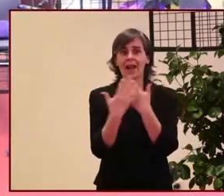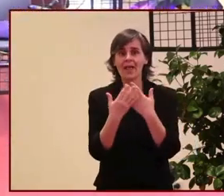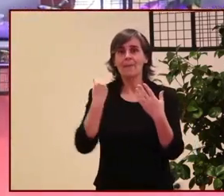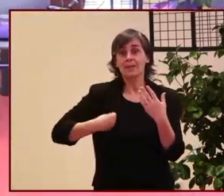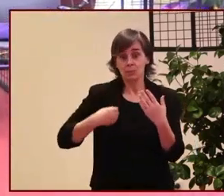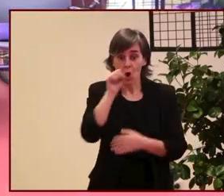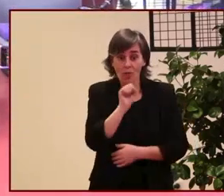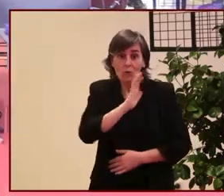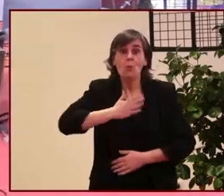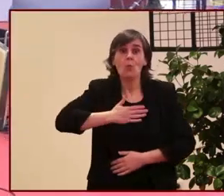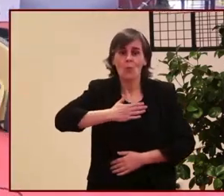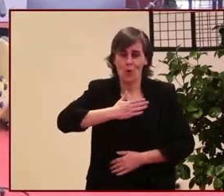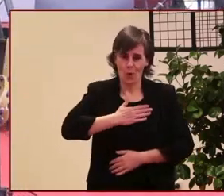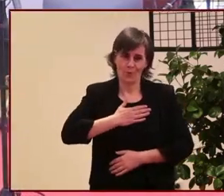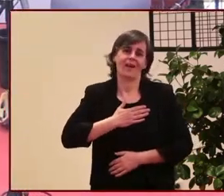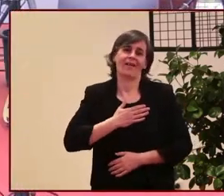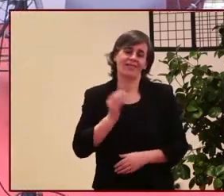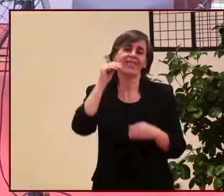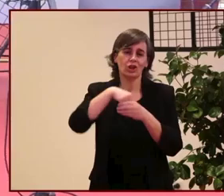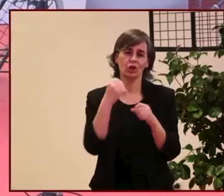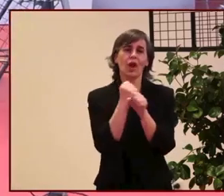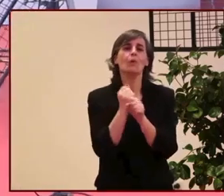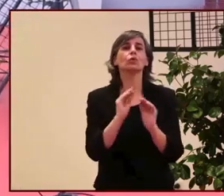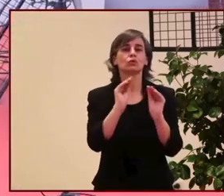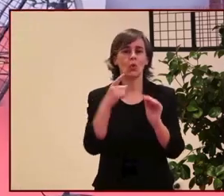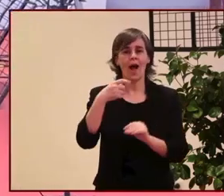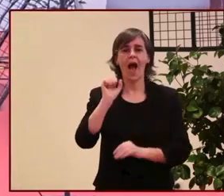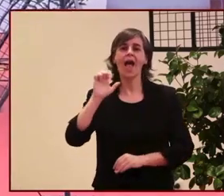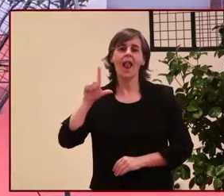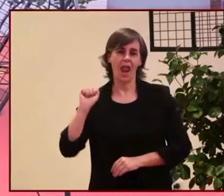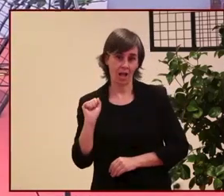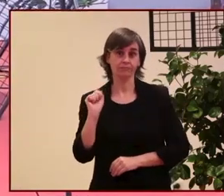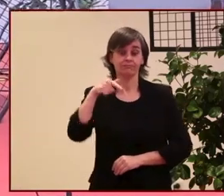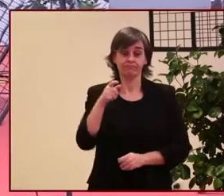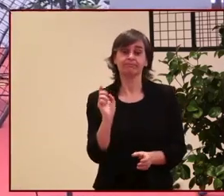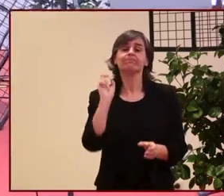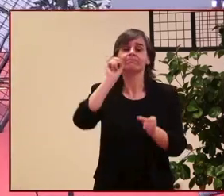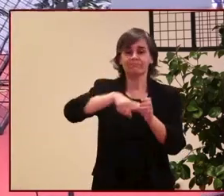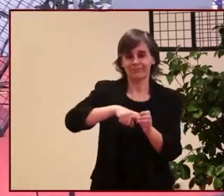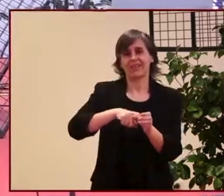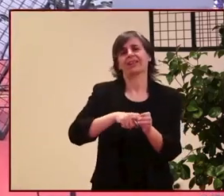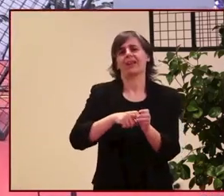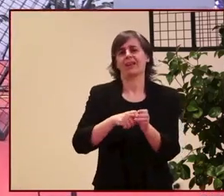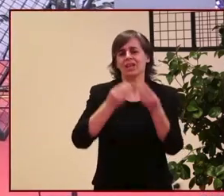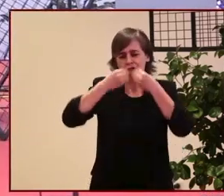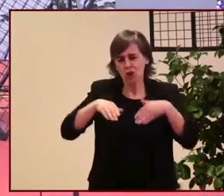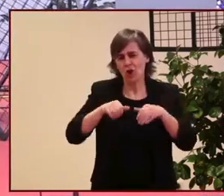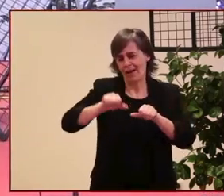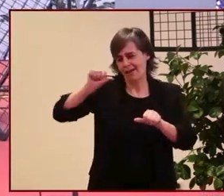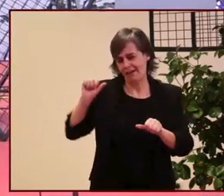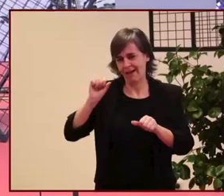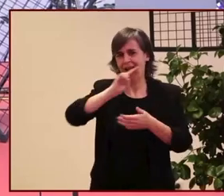parte de su trabajo discográfico gael a lo que suman a sus raíces celtas con sons de otras culturas